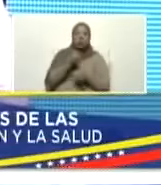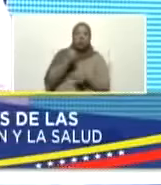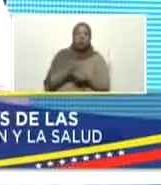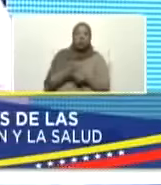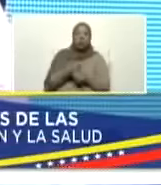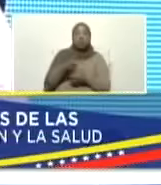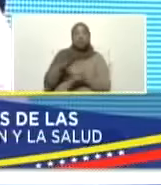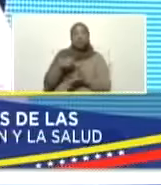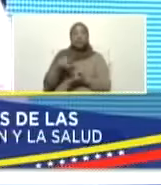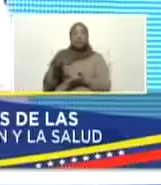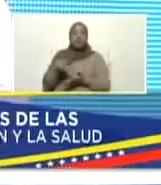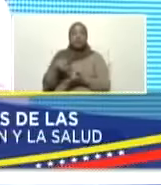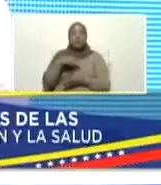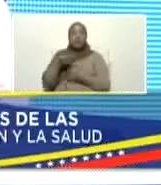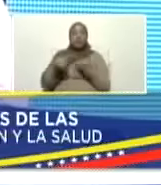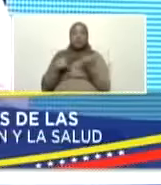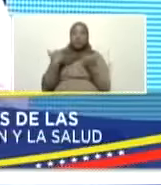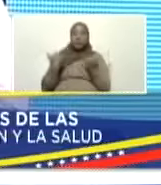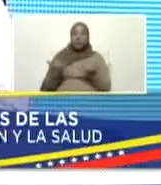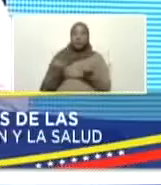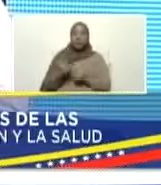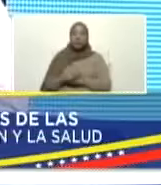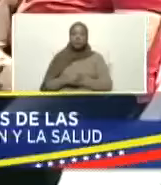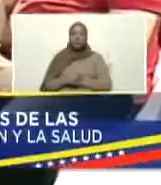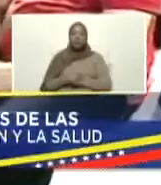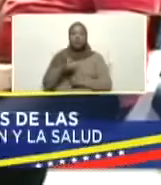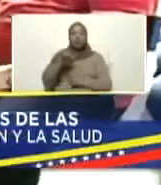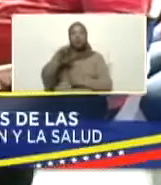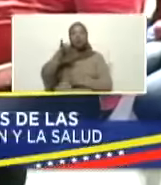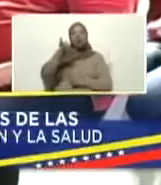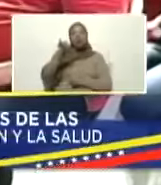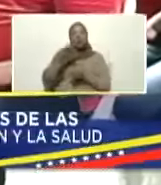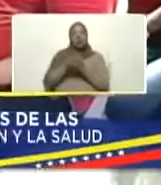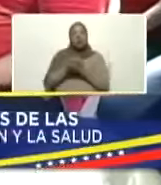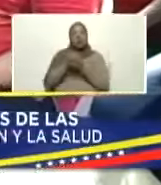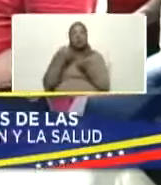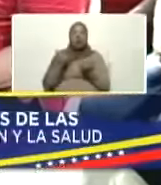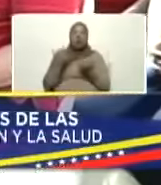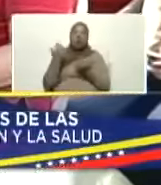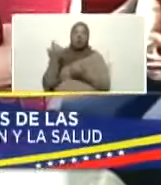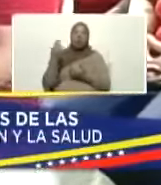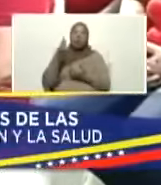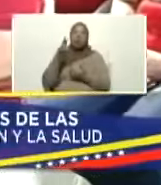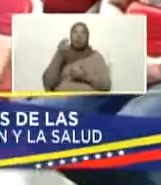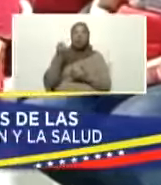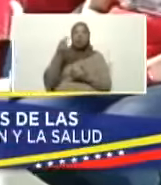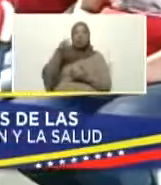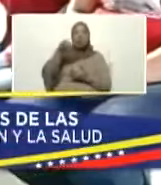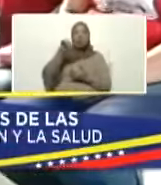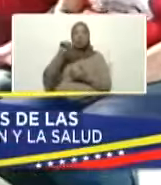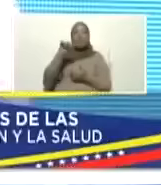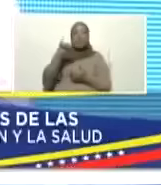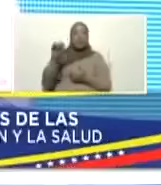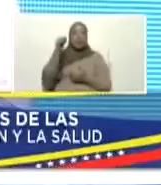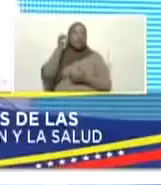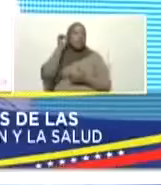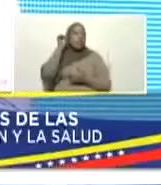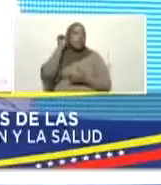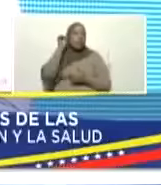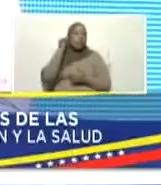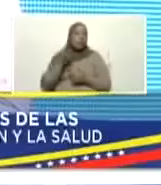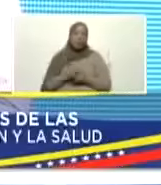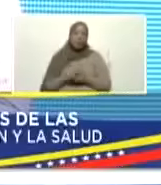na, na, na, na, na, na, na. Luis José. Y ahora tenemos a Rosmary del Carmen Navas